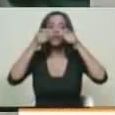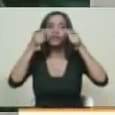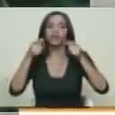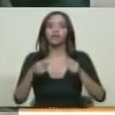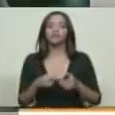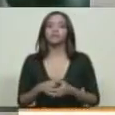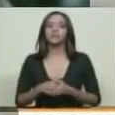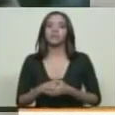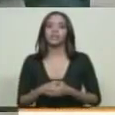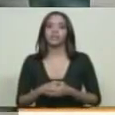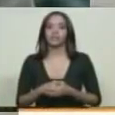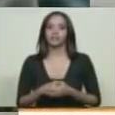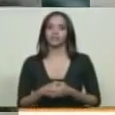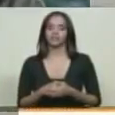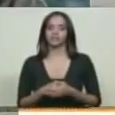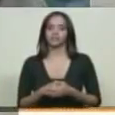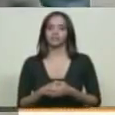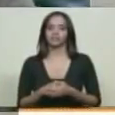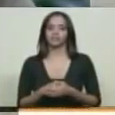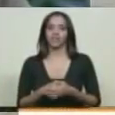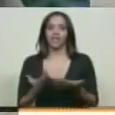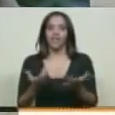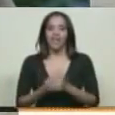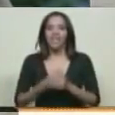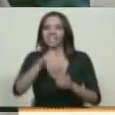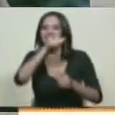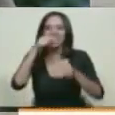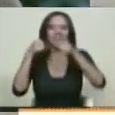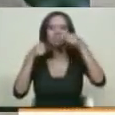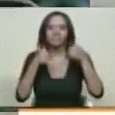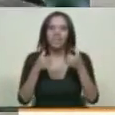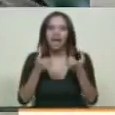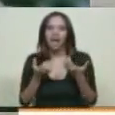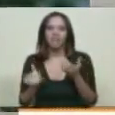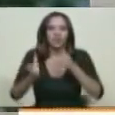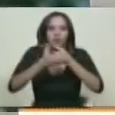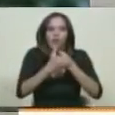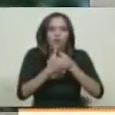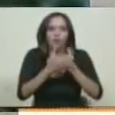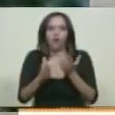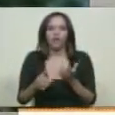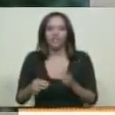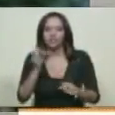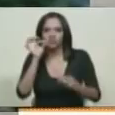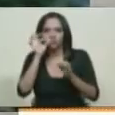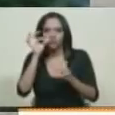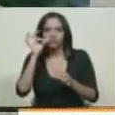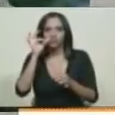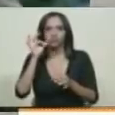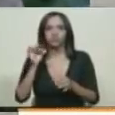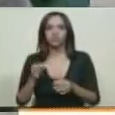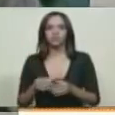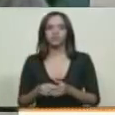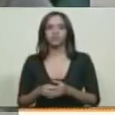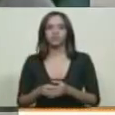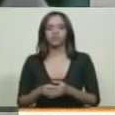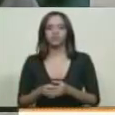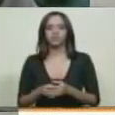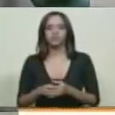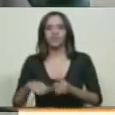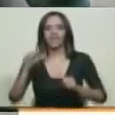el crimen, el narcotráfico, el consumo de drogas, el